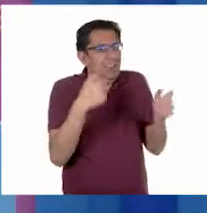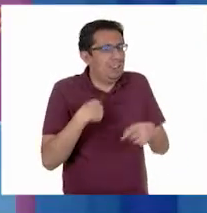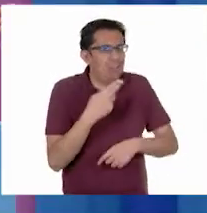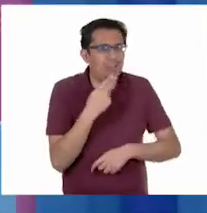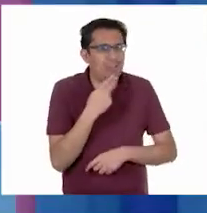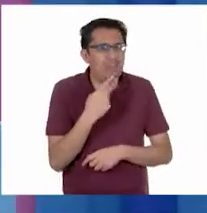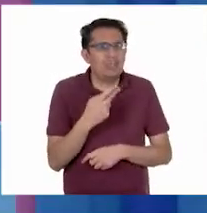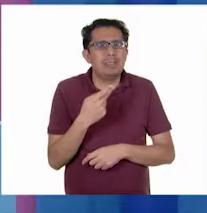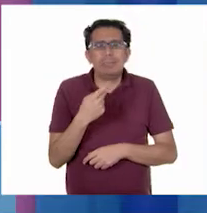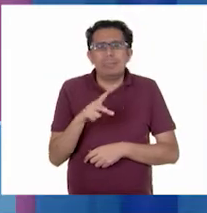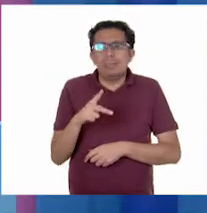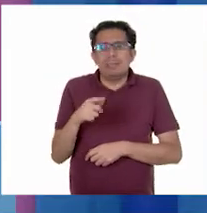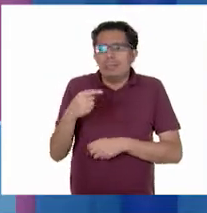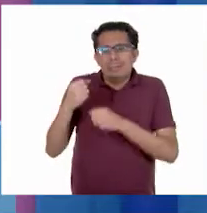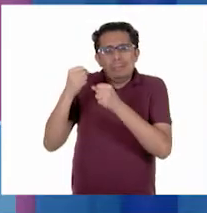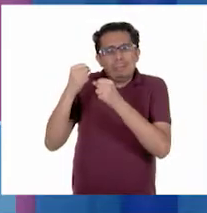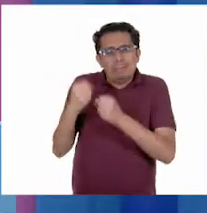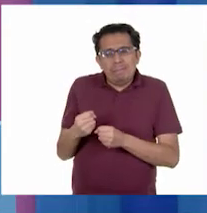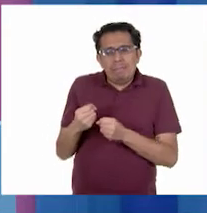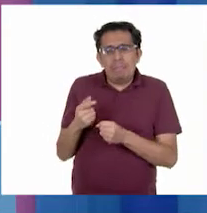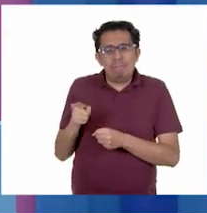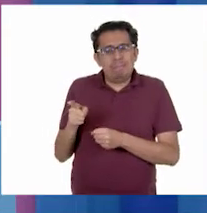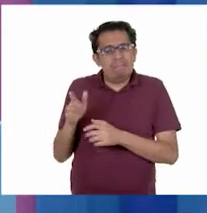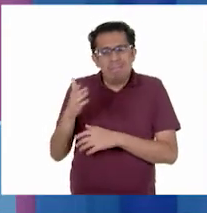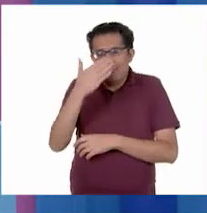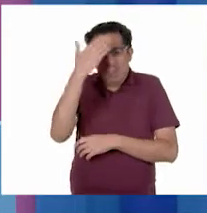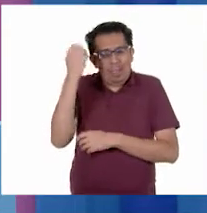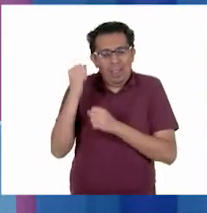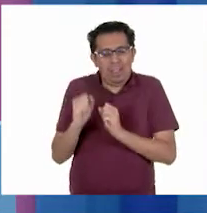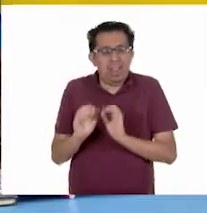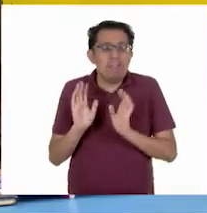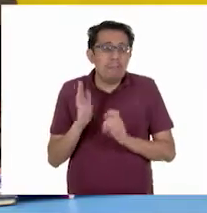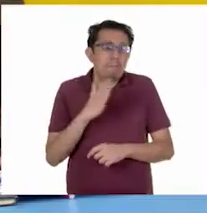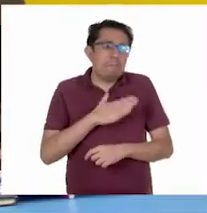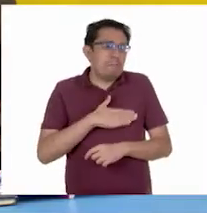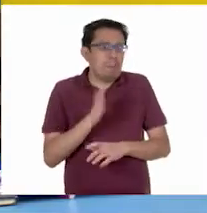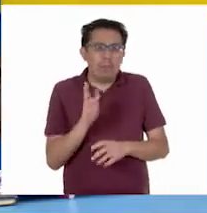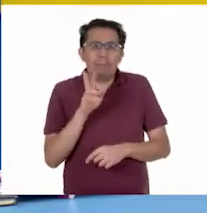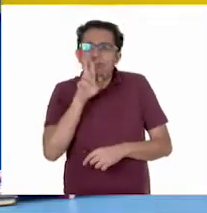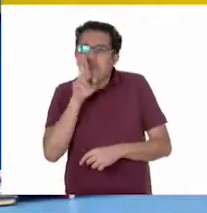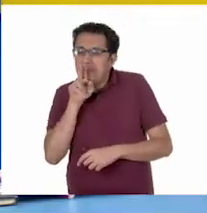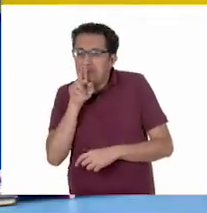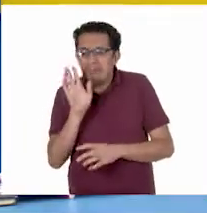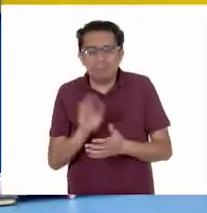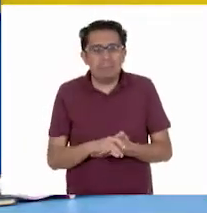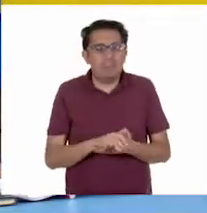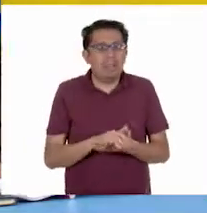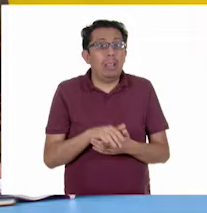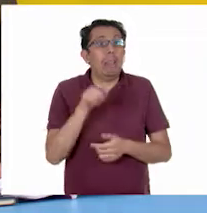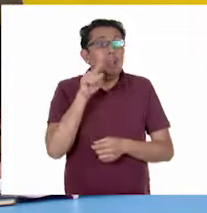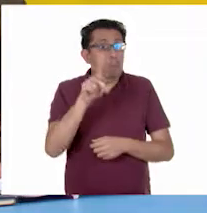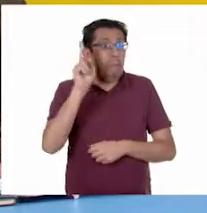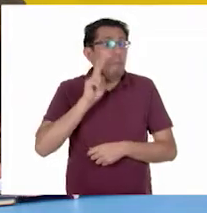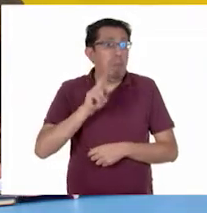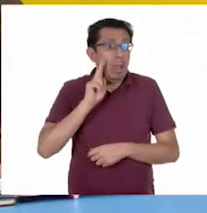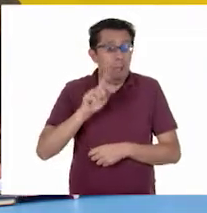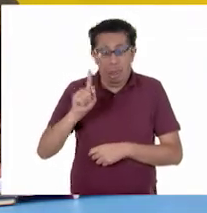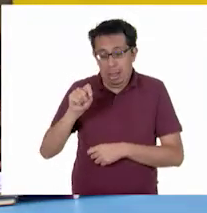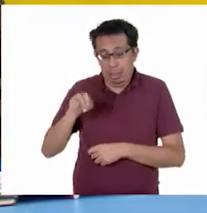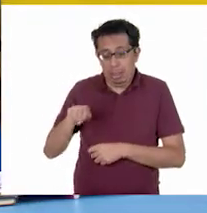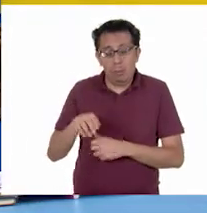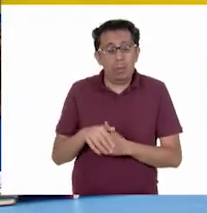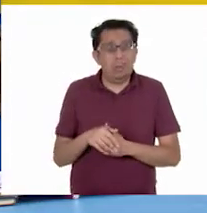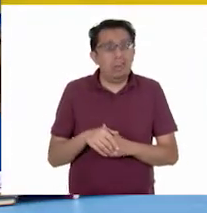lo sé, yo no estoy tan segura de que haya sido a propósito. Bueno, no se preocupen. Para ponerte a prueba, Ton, ahora